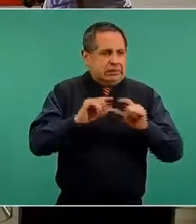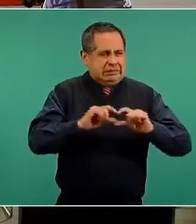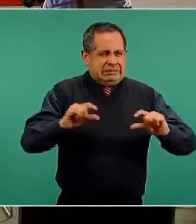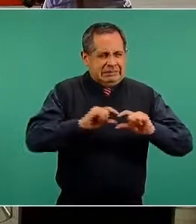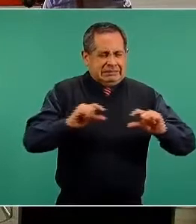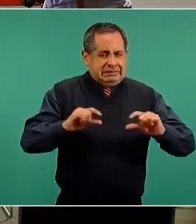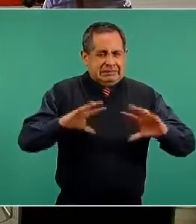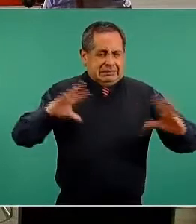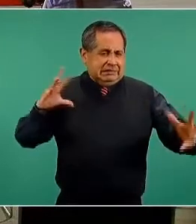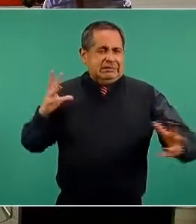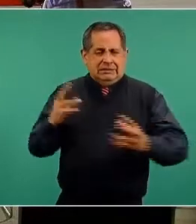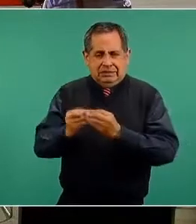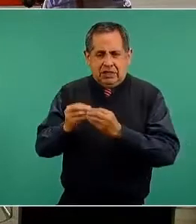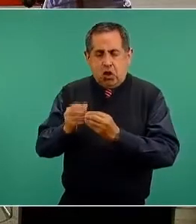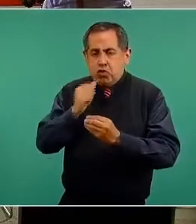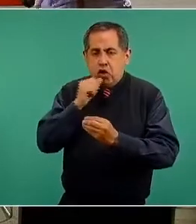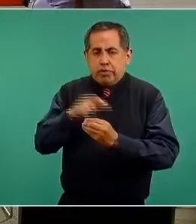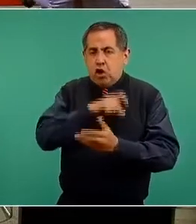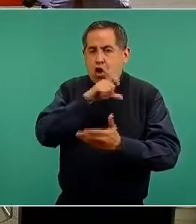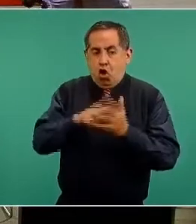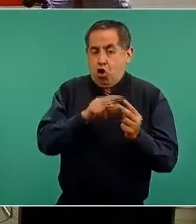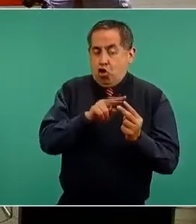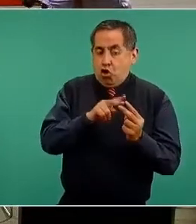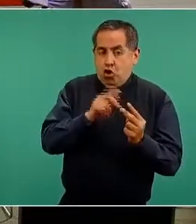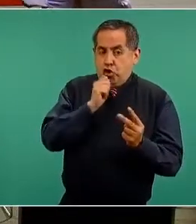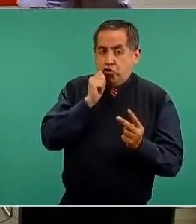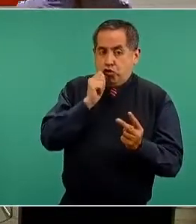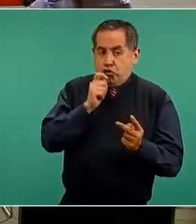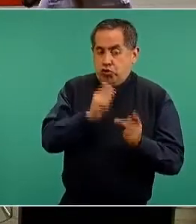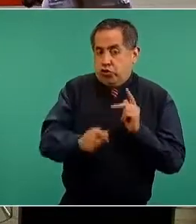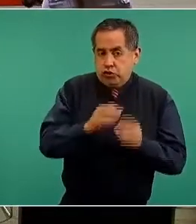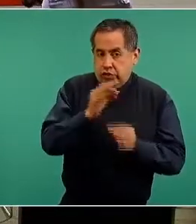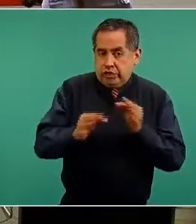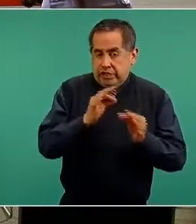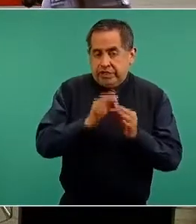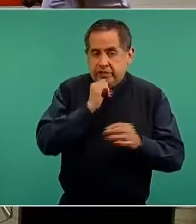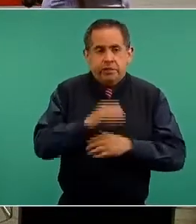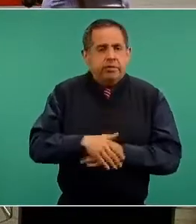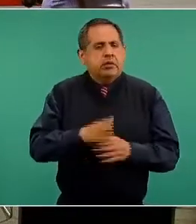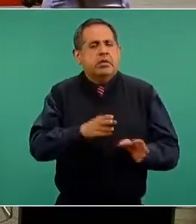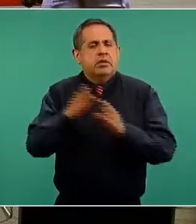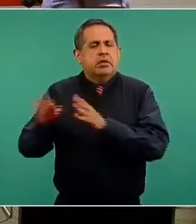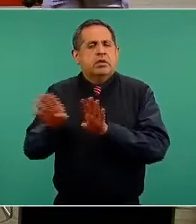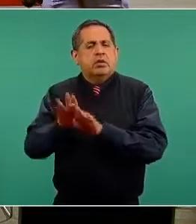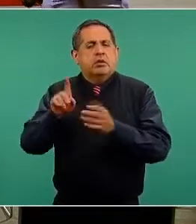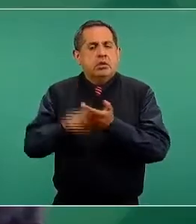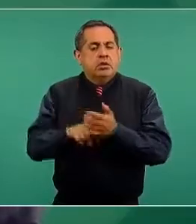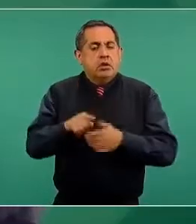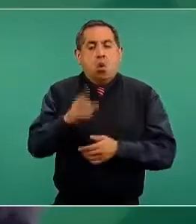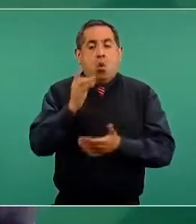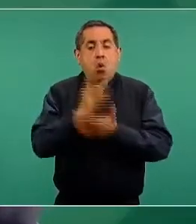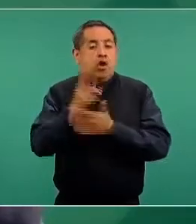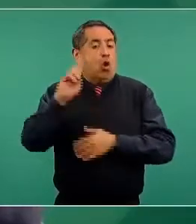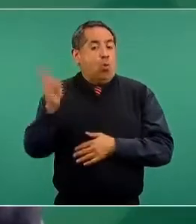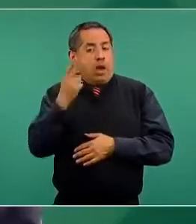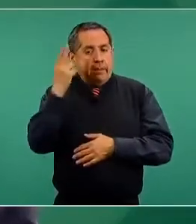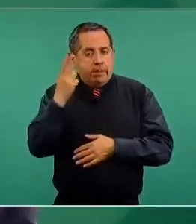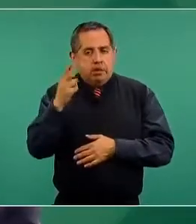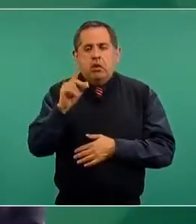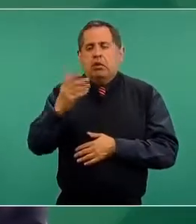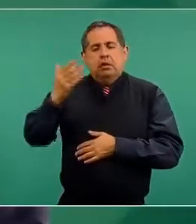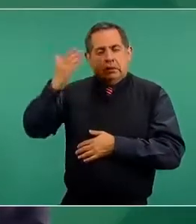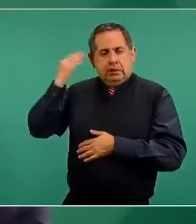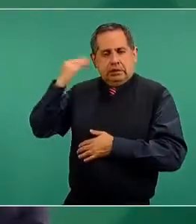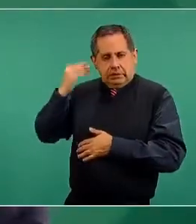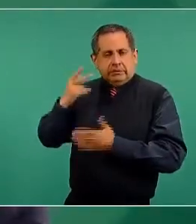últimos dos todavía no se contratan en efectivo. Respecto a lo que dice, no es solo la UNAM, esto lo anunciamos hace